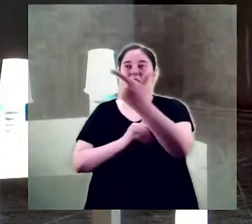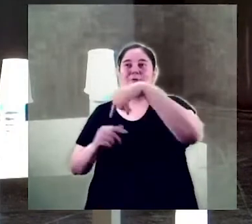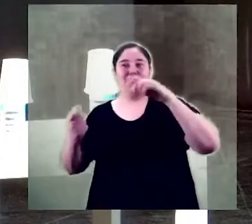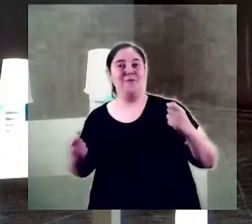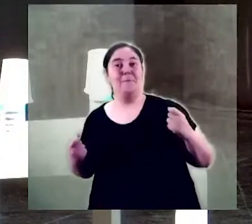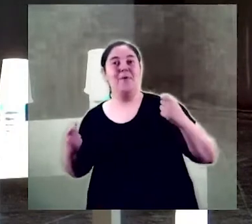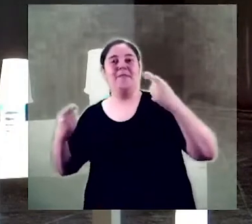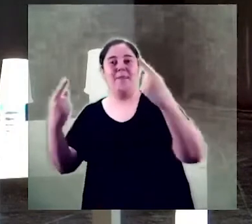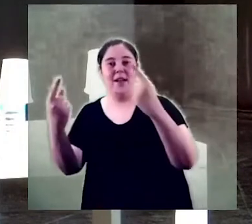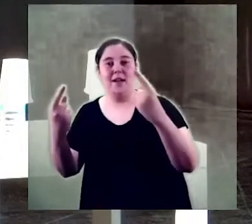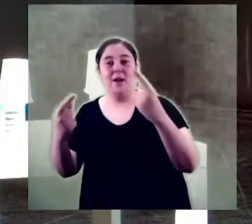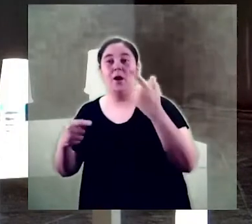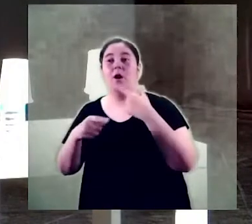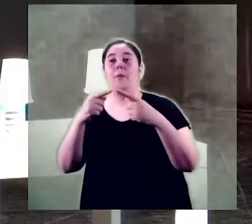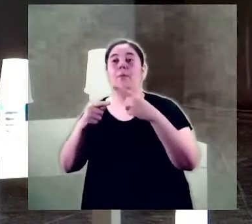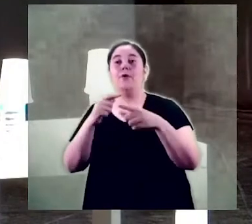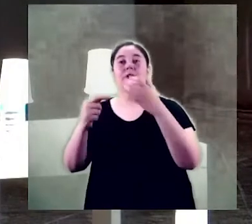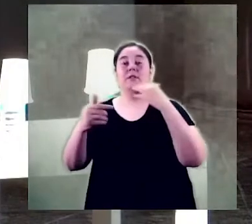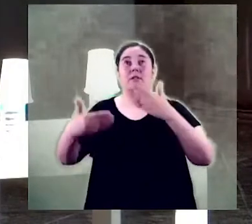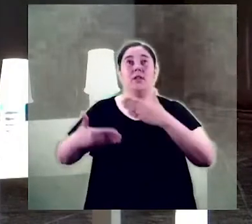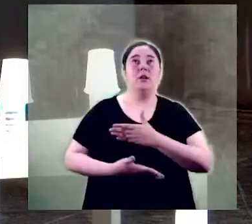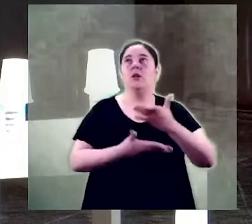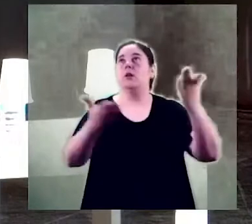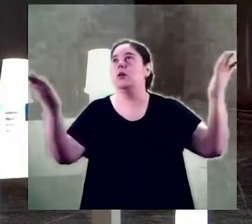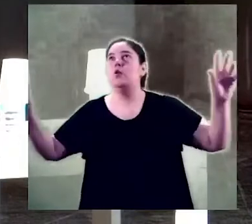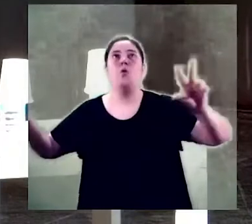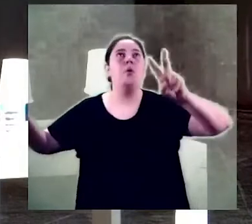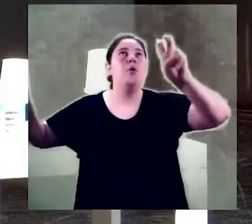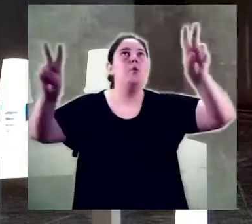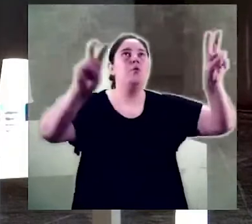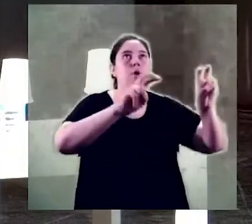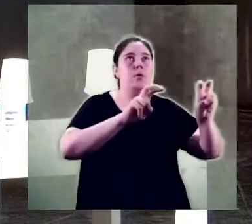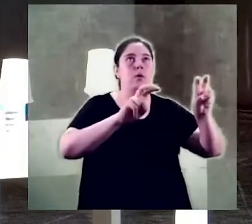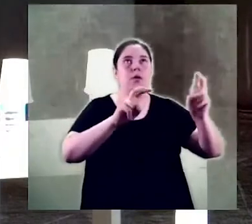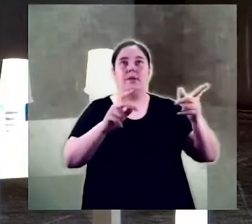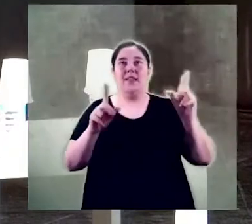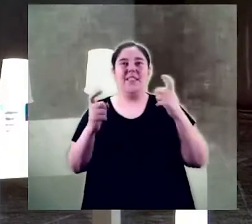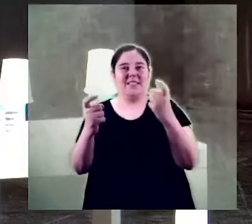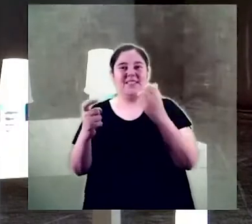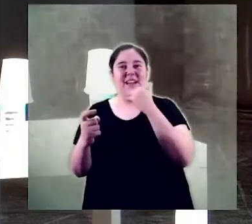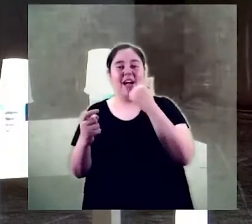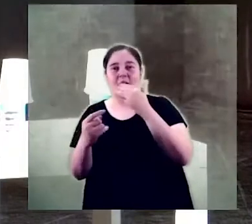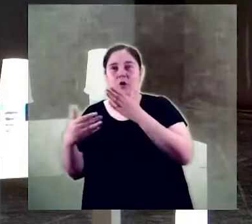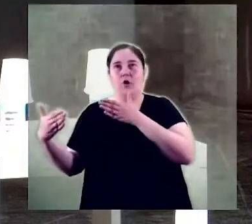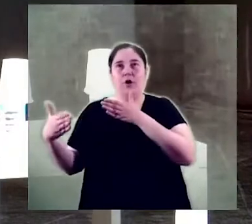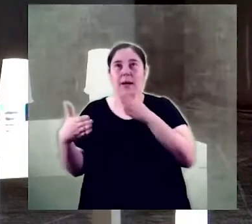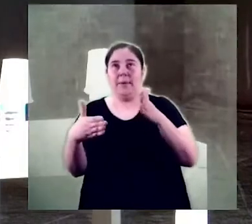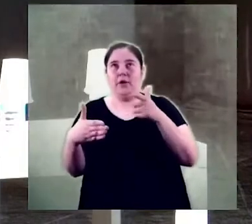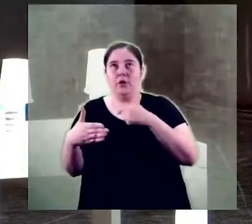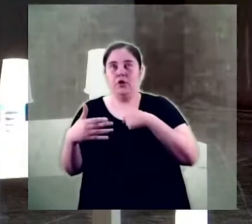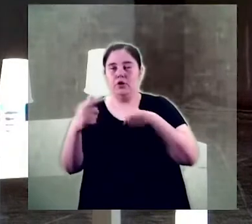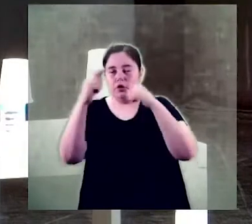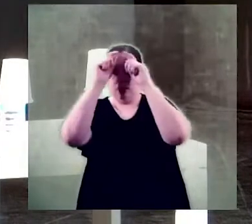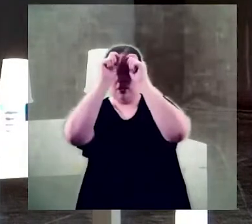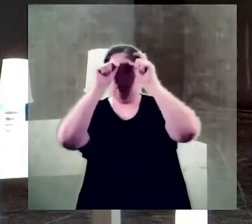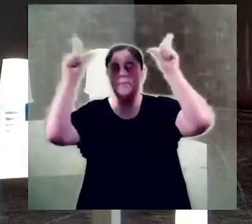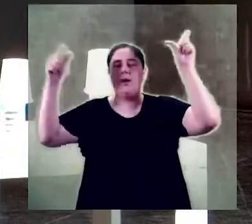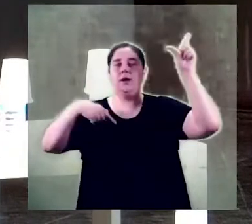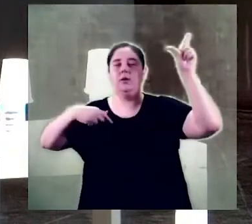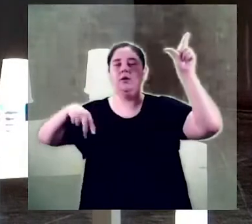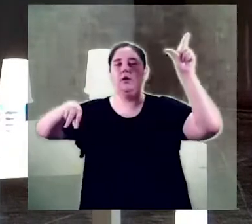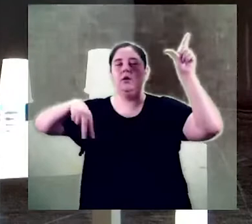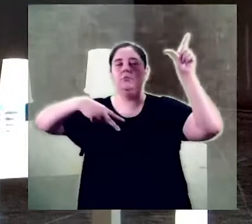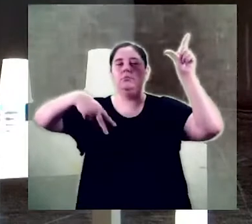primeras porque para avanzar sobre campo abierto hay que tener un camino imaginado ya por dentro que nos da